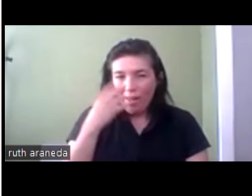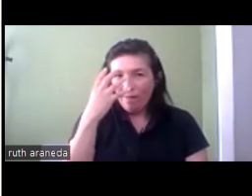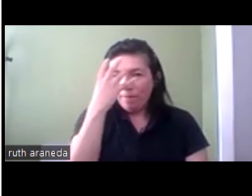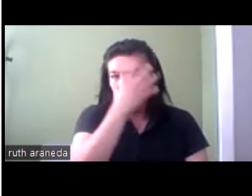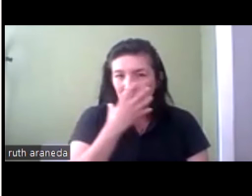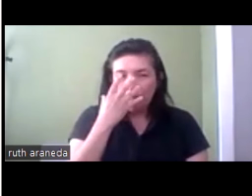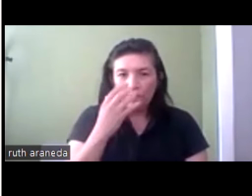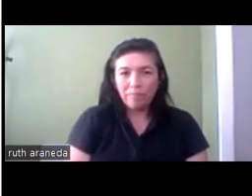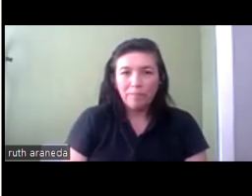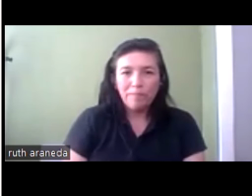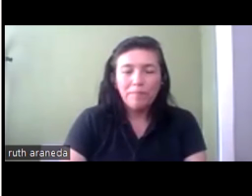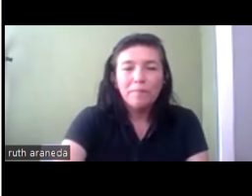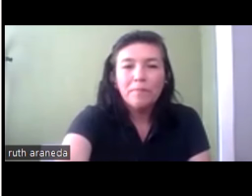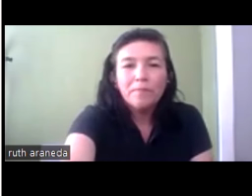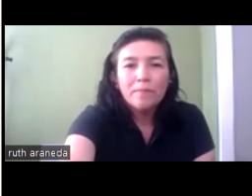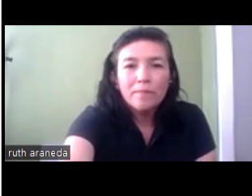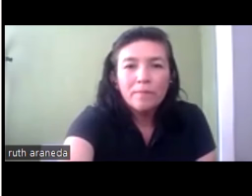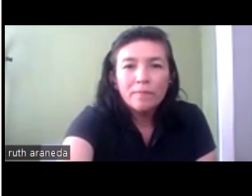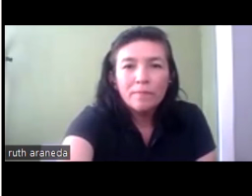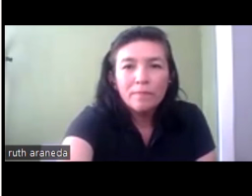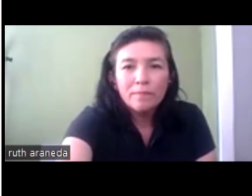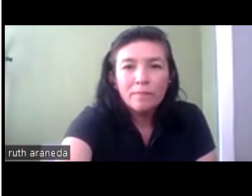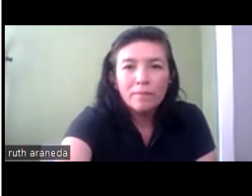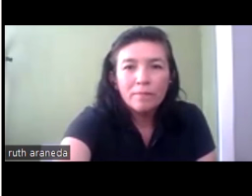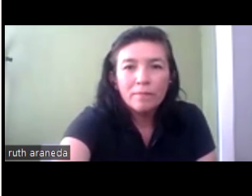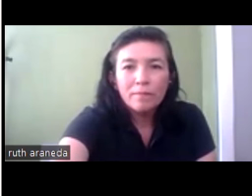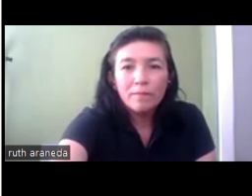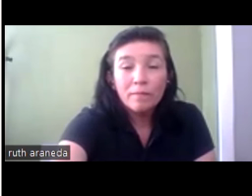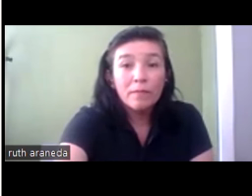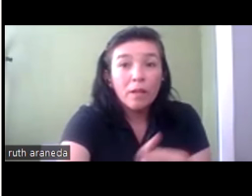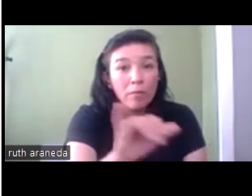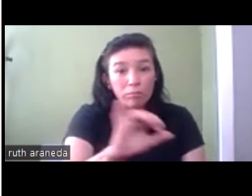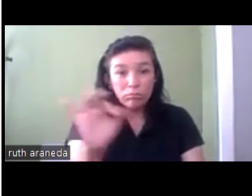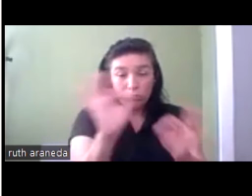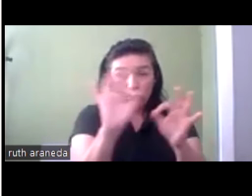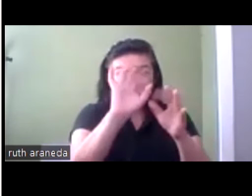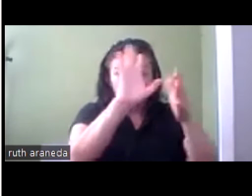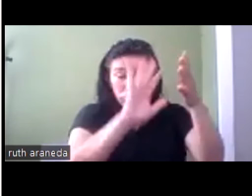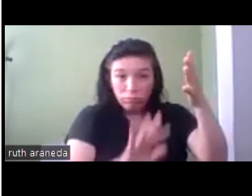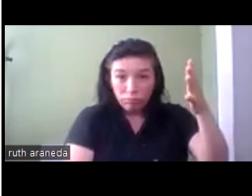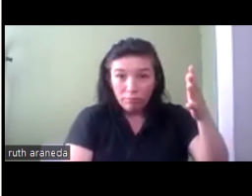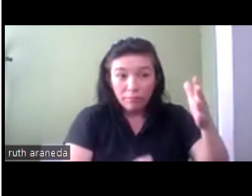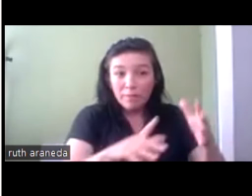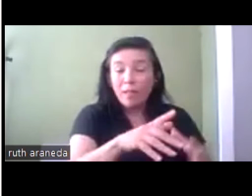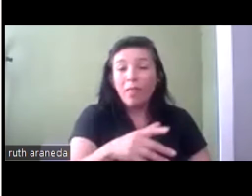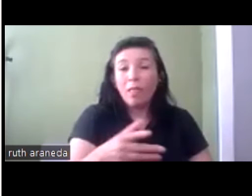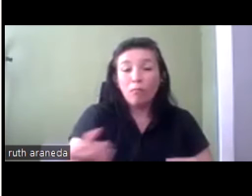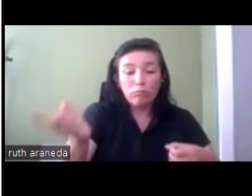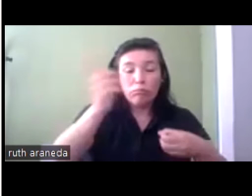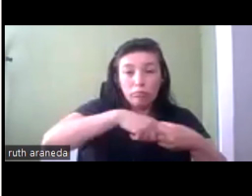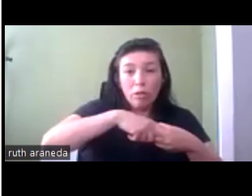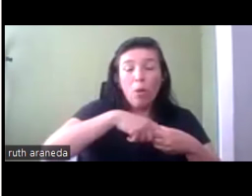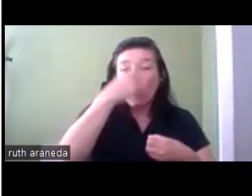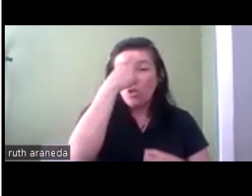Dale, por favor. Bueno, luego de esa descripción preliminar de las vasijas que pertenecen al Museo Funk de la